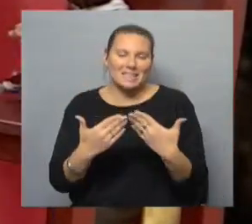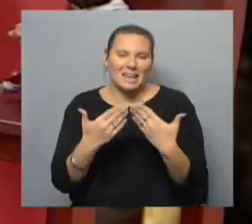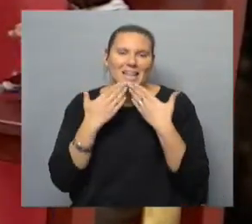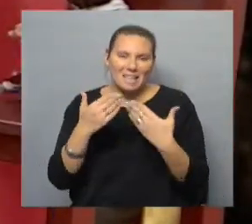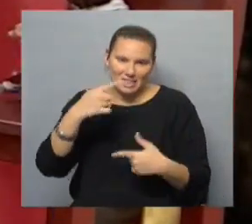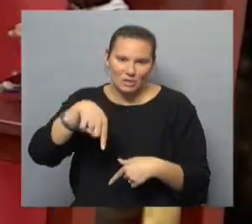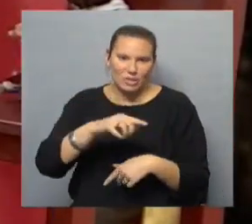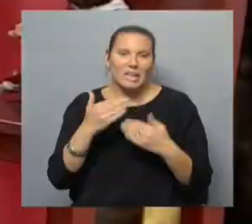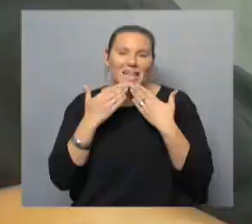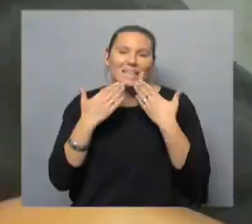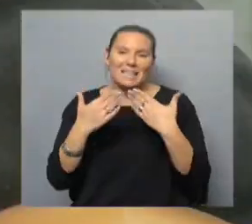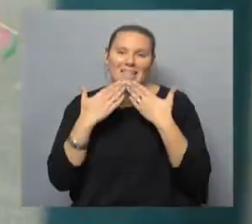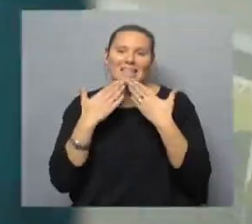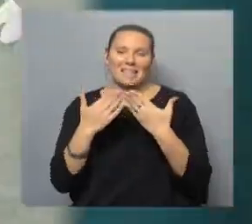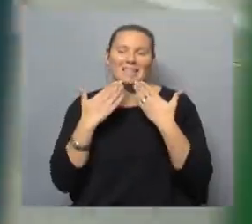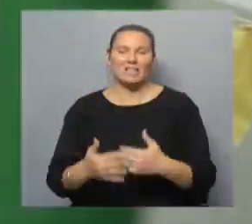muchas gracias, gracias, gracias, gracias.